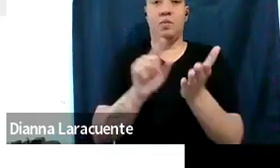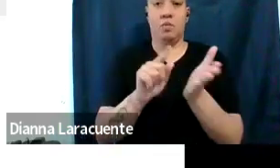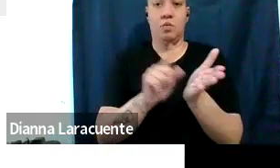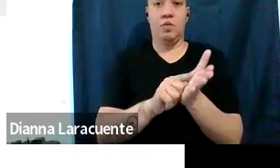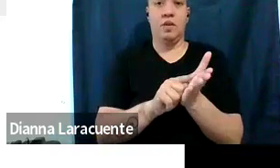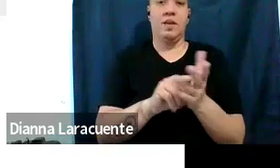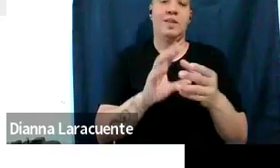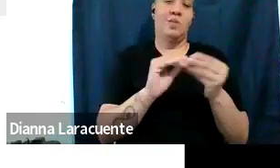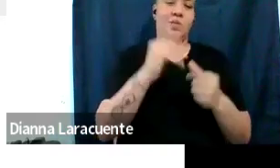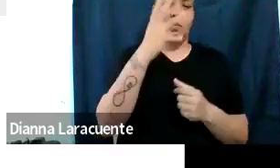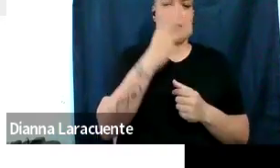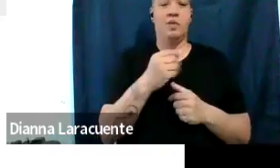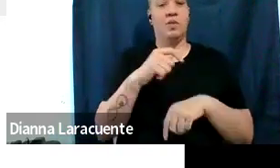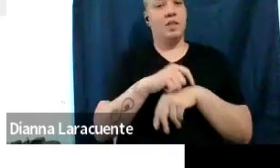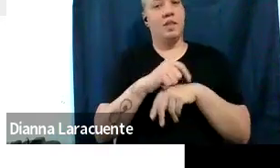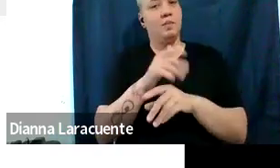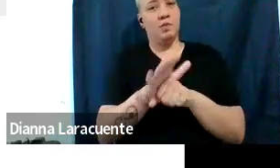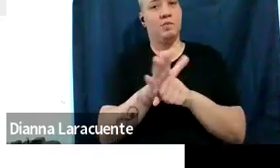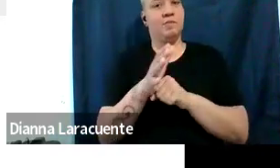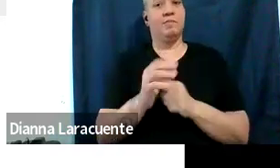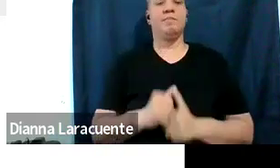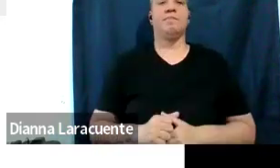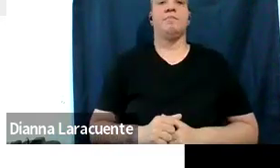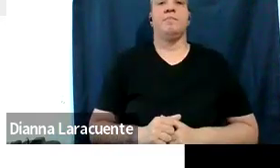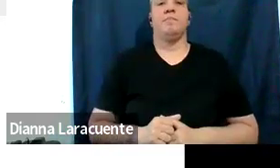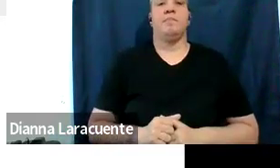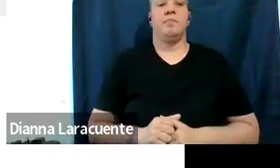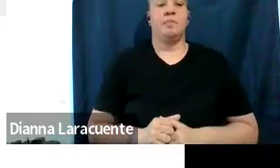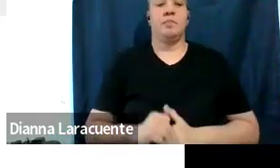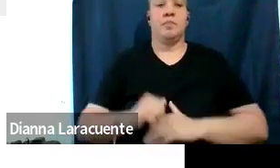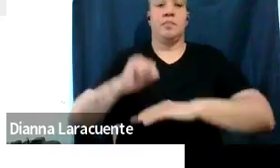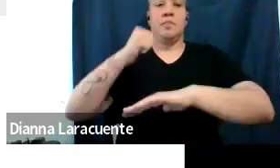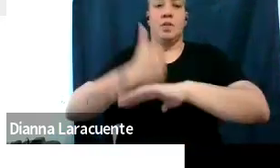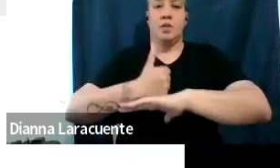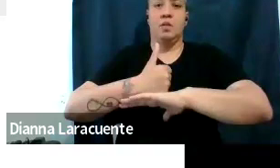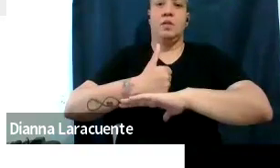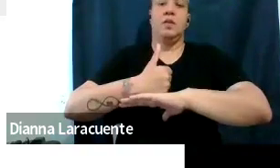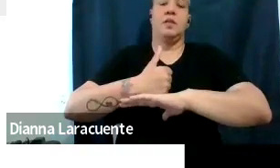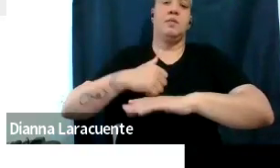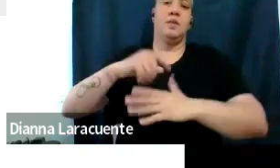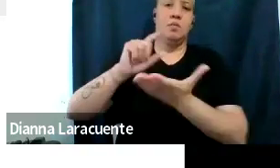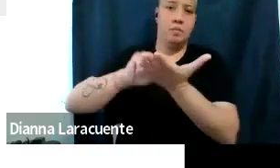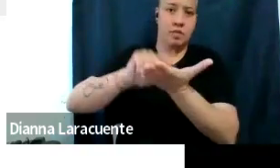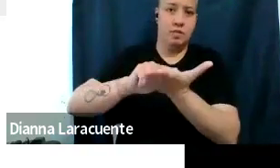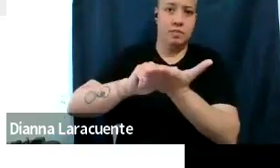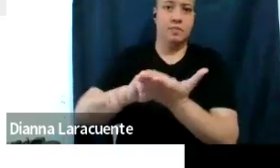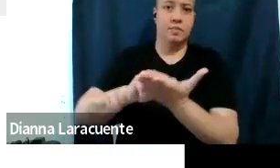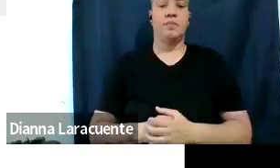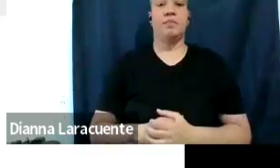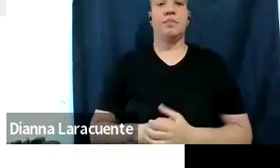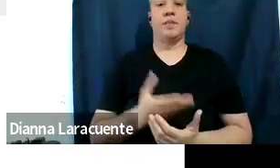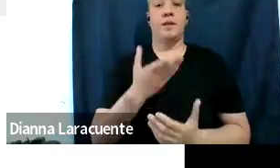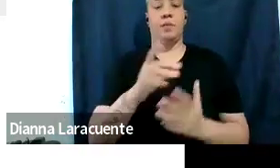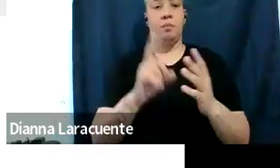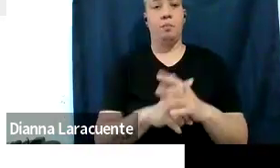es precioso, pero no da tiempo a contarlo, y funda un periódico. Y ahí es donde él va a empezar